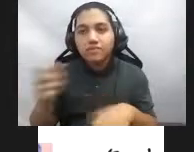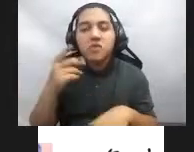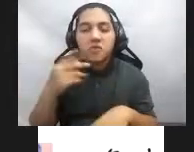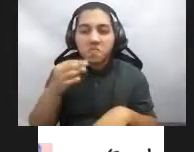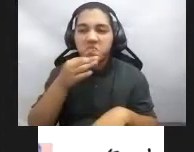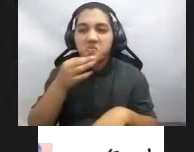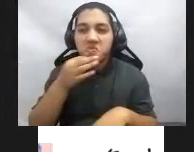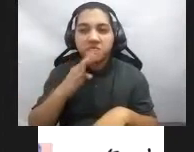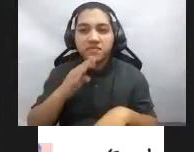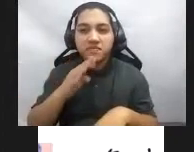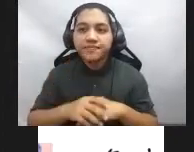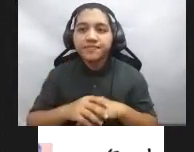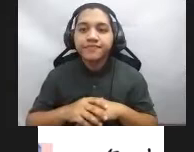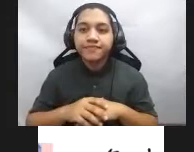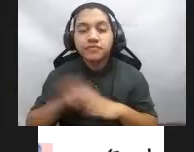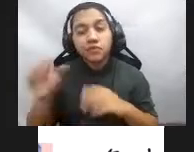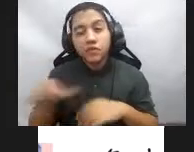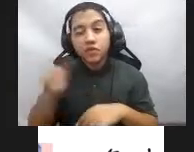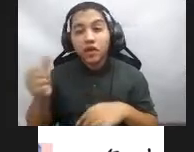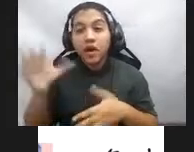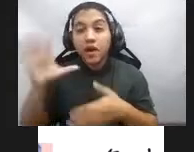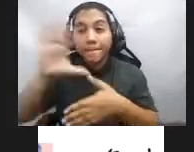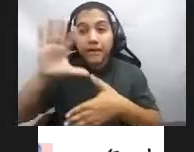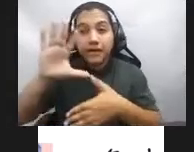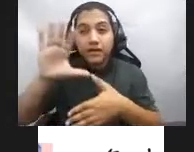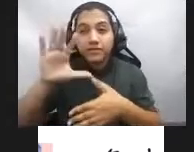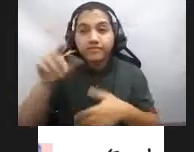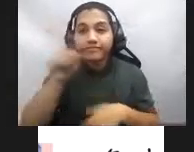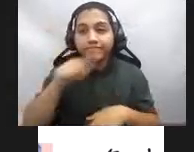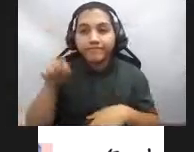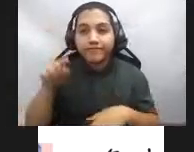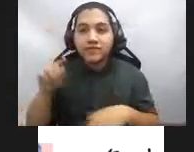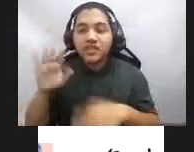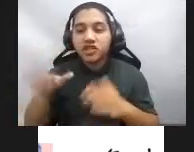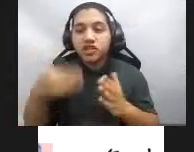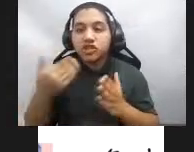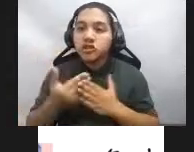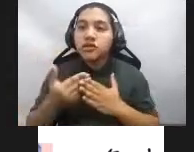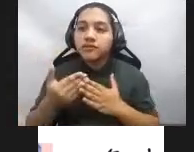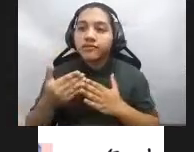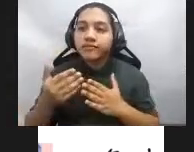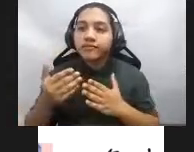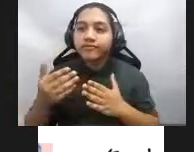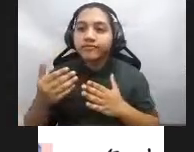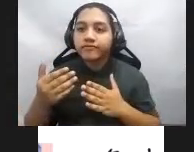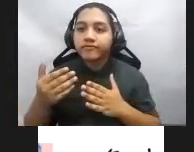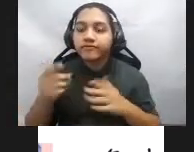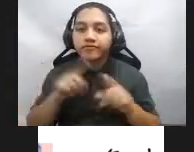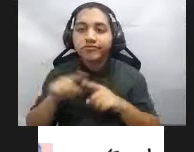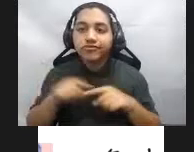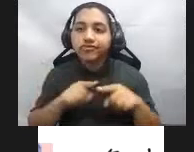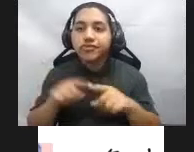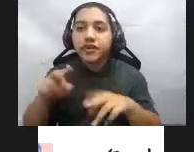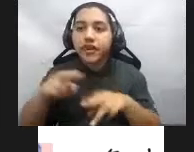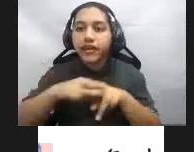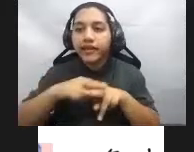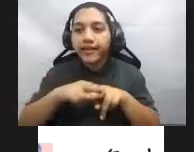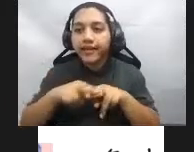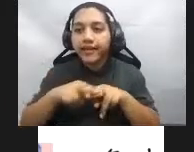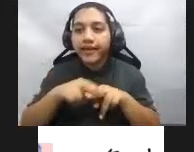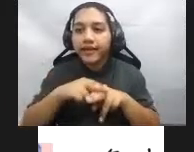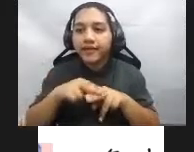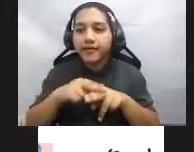A otras partes de América, muchos de estos chinos llegan para la construcción de distintas obras de ferrocarril, el